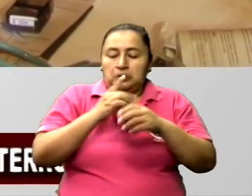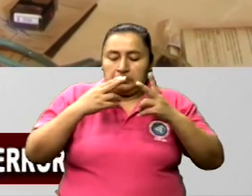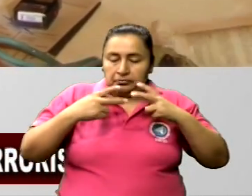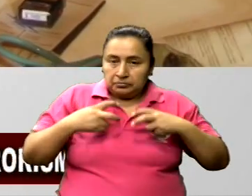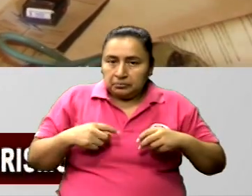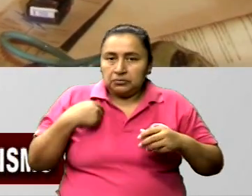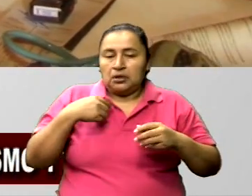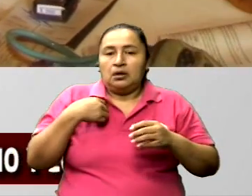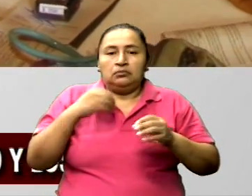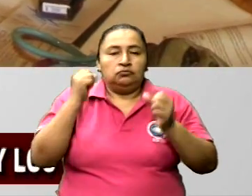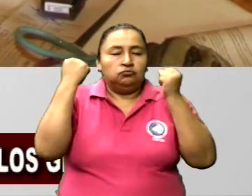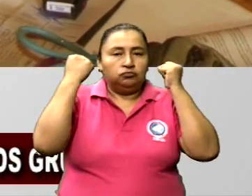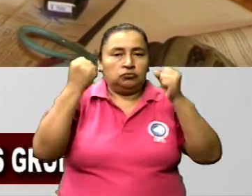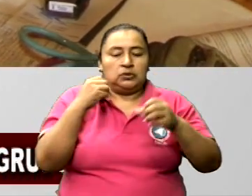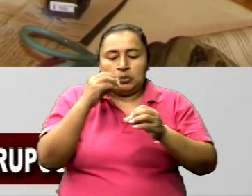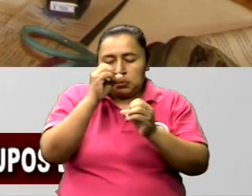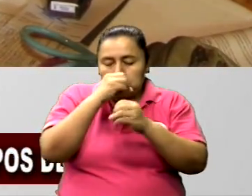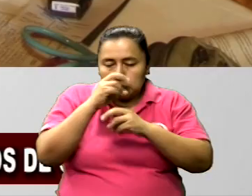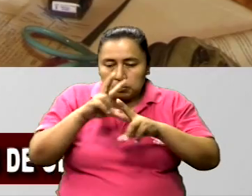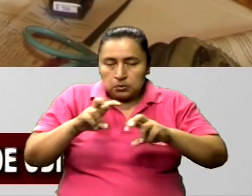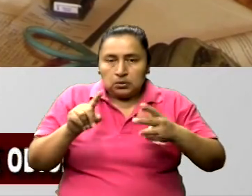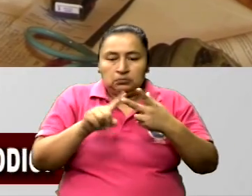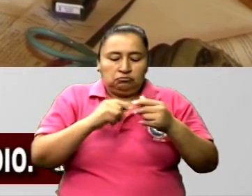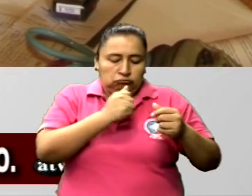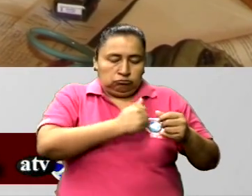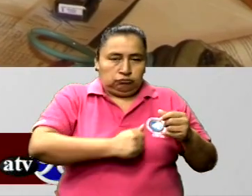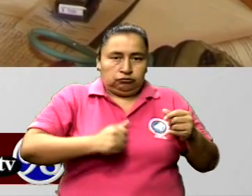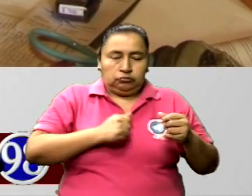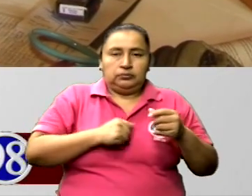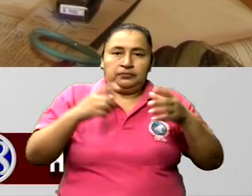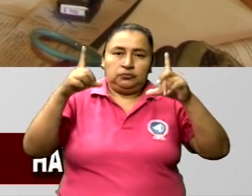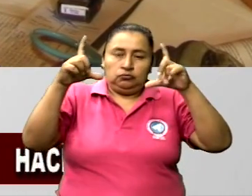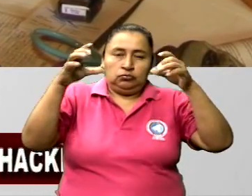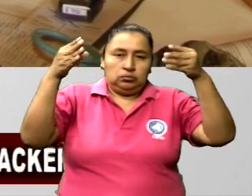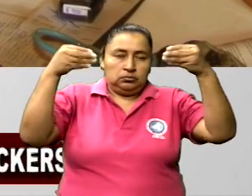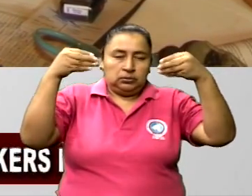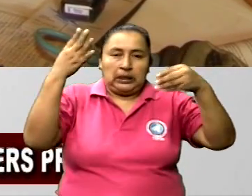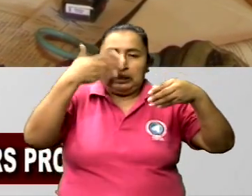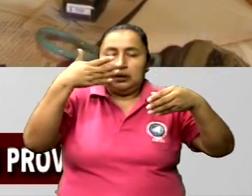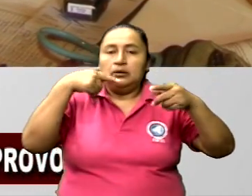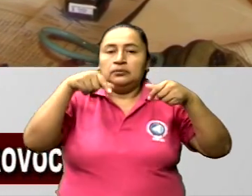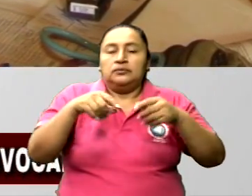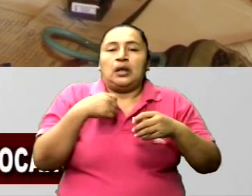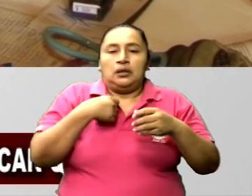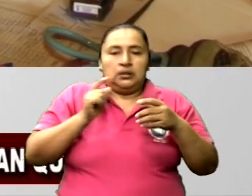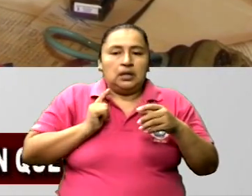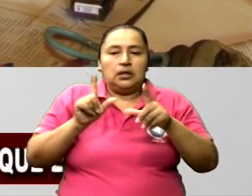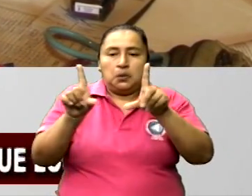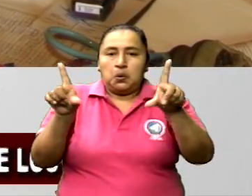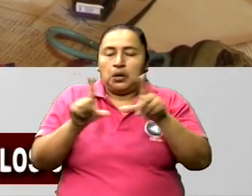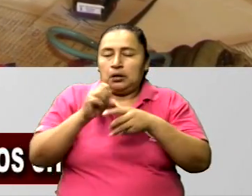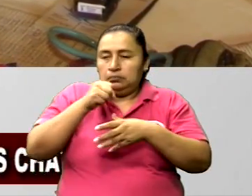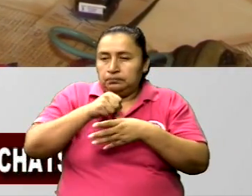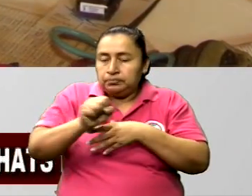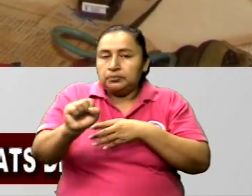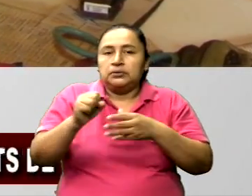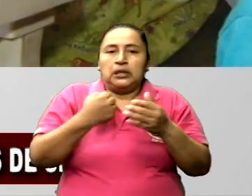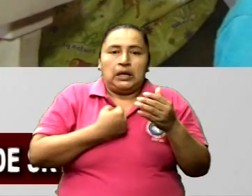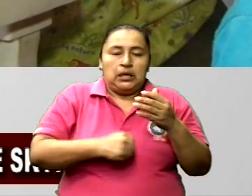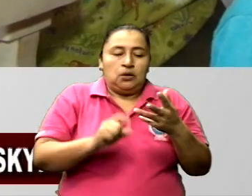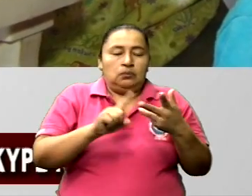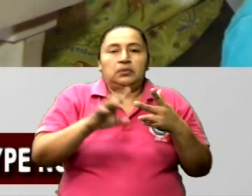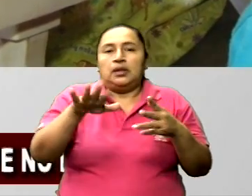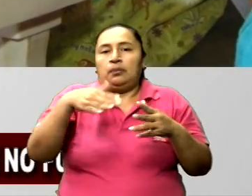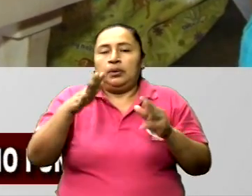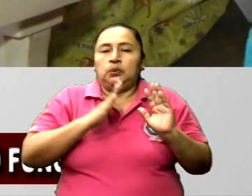fisioterapia, laboratorio clínico, ultrasonido y rayos X. Sala de labor y parto, otra sala para